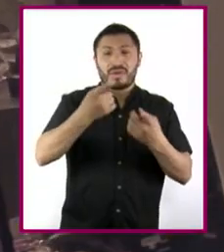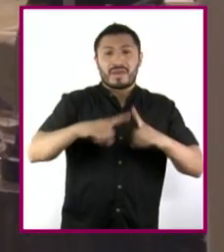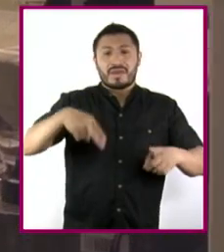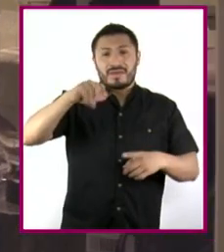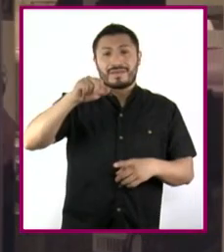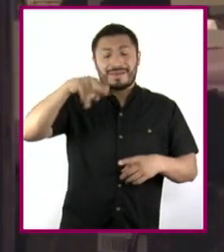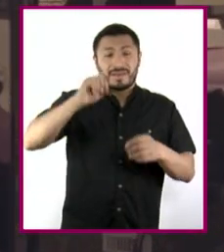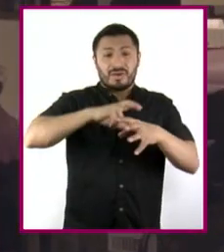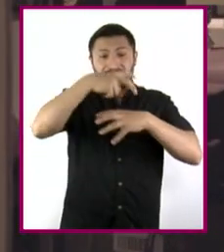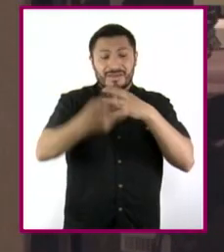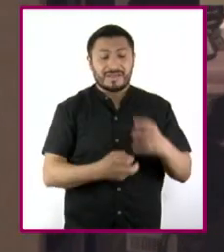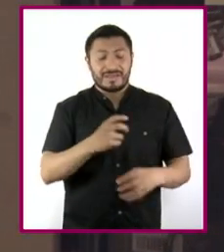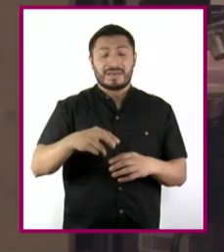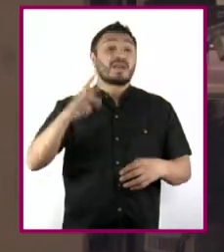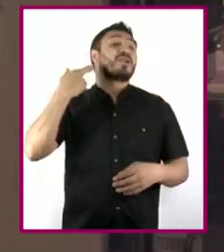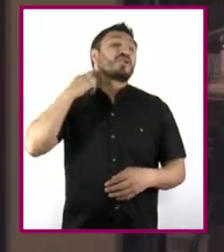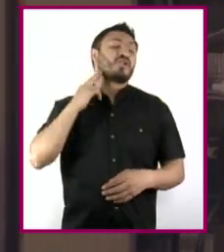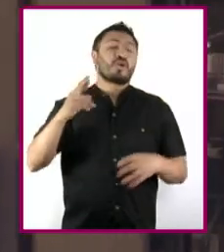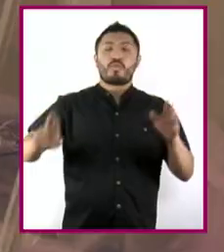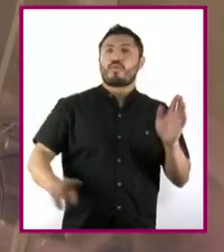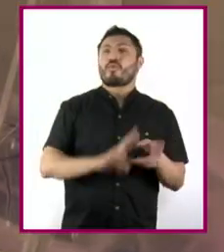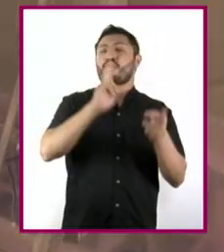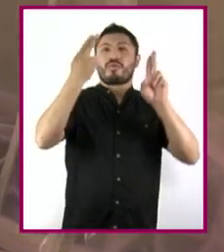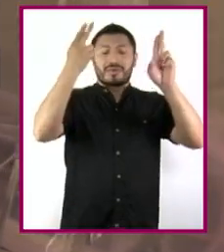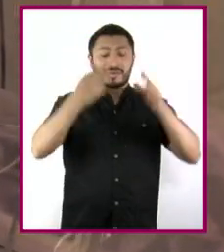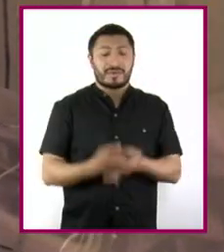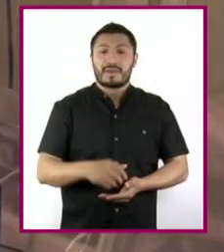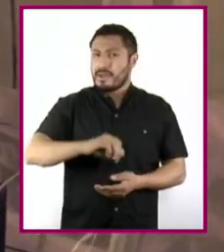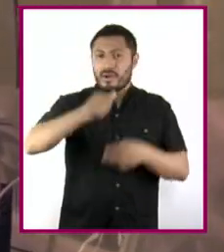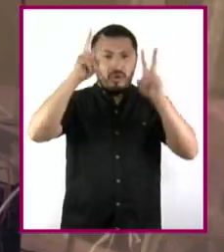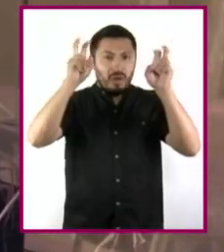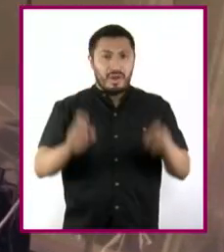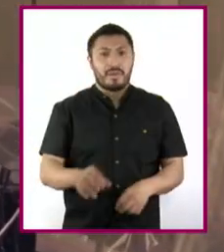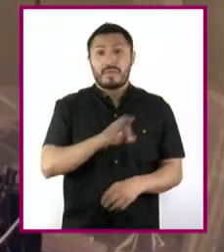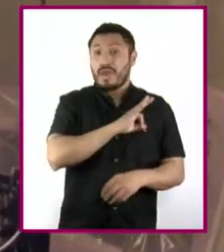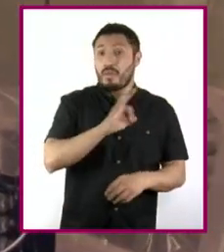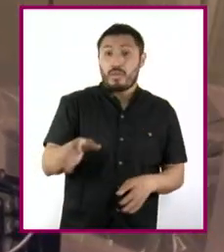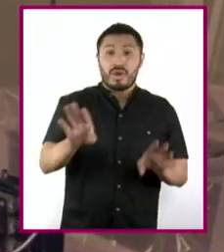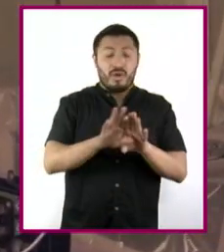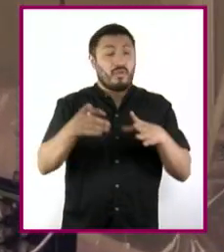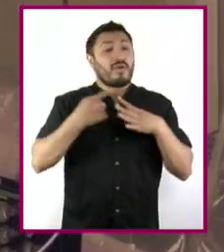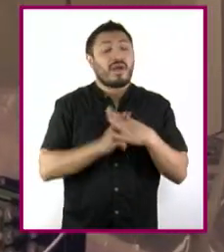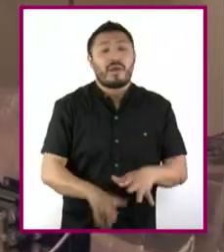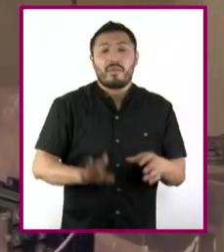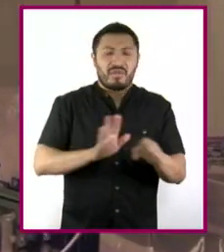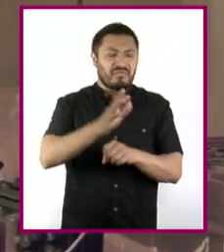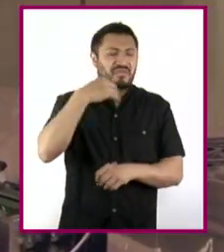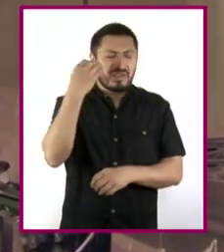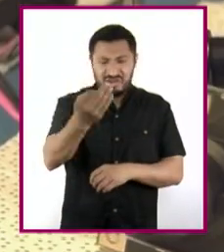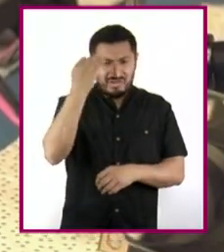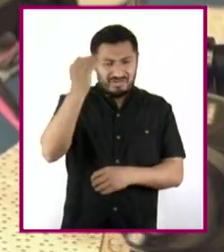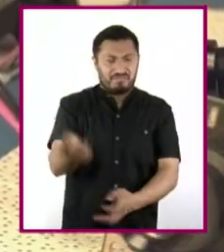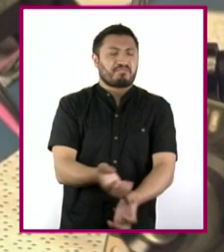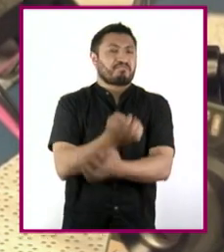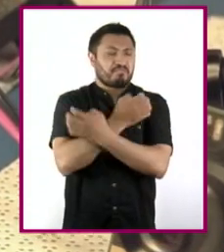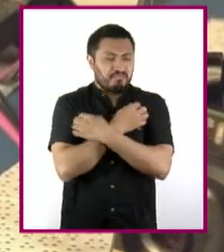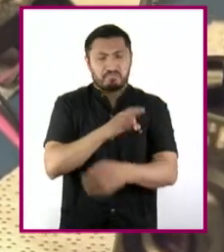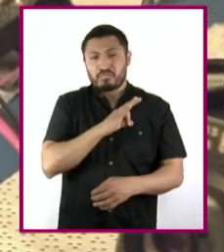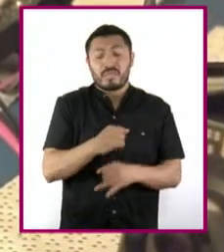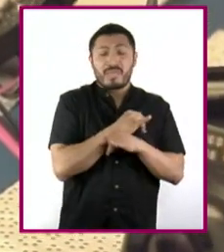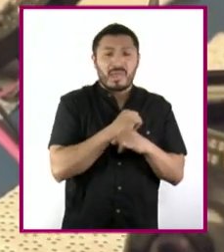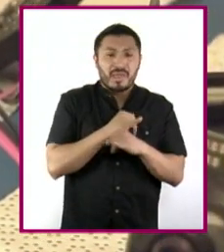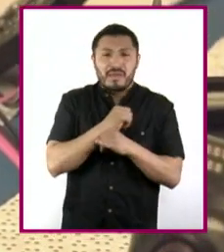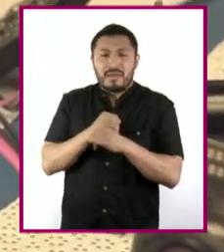nanosatélites, rovers o robots espaciales. Otro tema que es posible introducir en cualquier etapa educativa es la